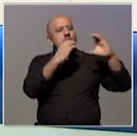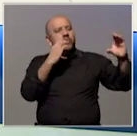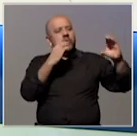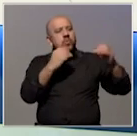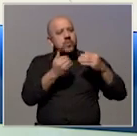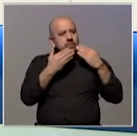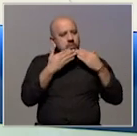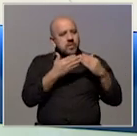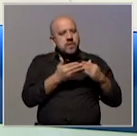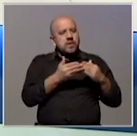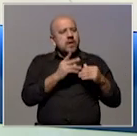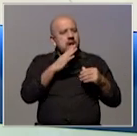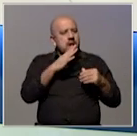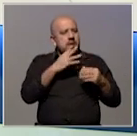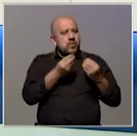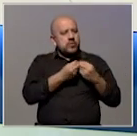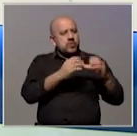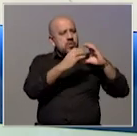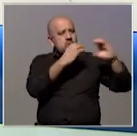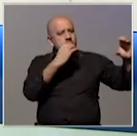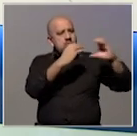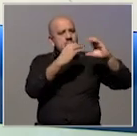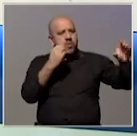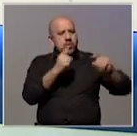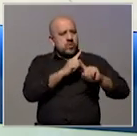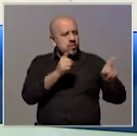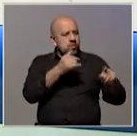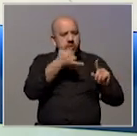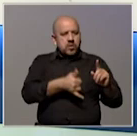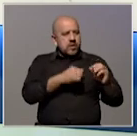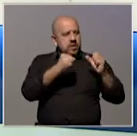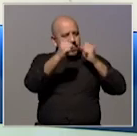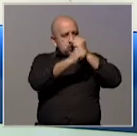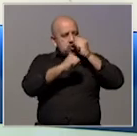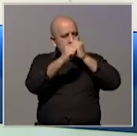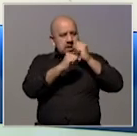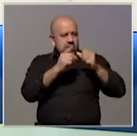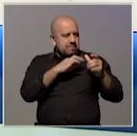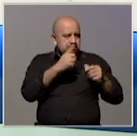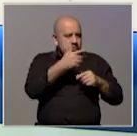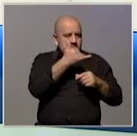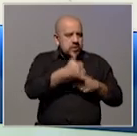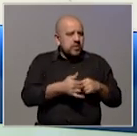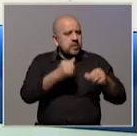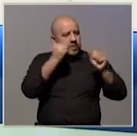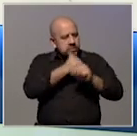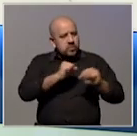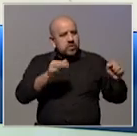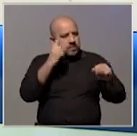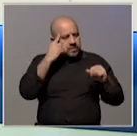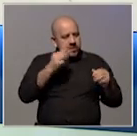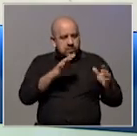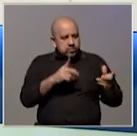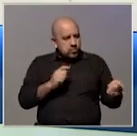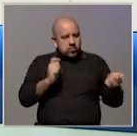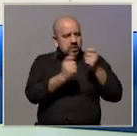pregunta pendiente hay una cantidad de unidades circulando que no tienen la tecnología que mencionaba son las características que mencionaba se puede pensar en un cambio